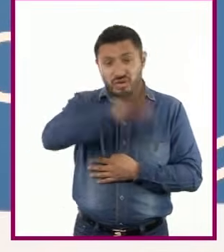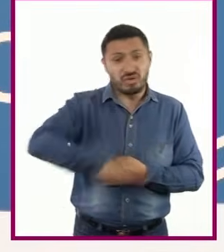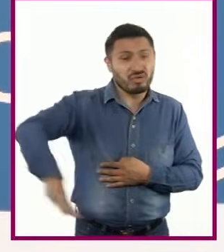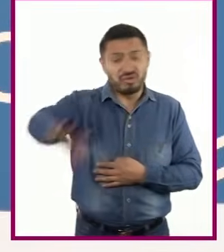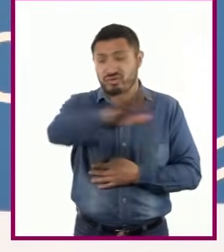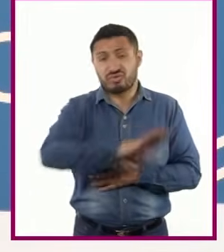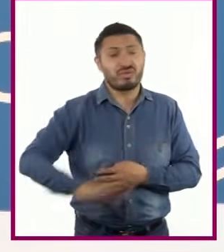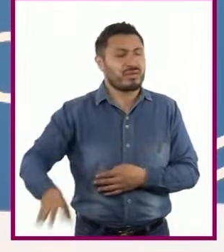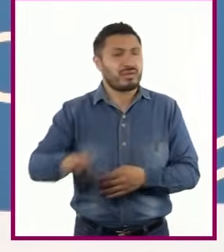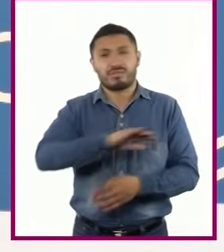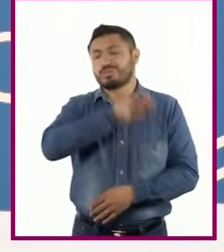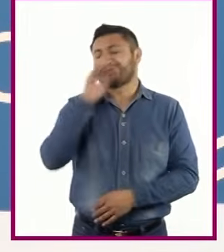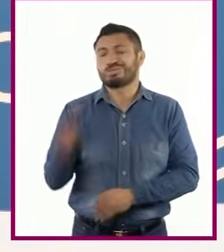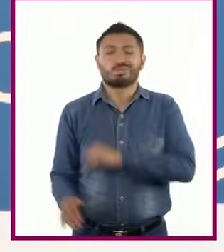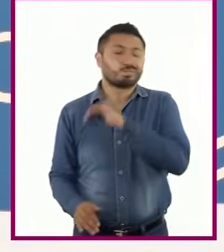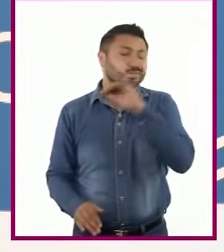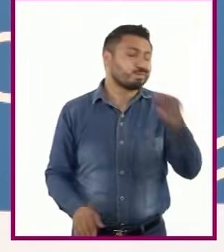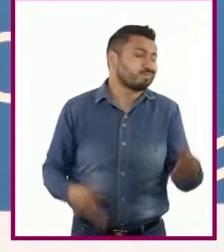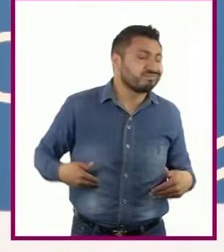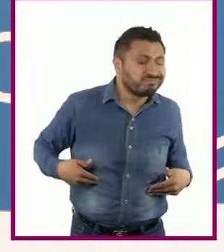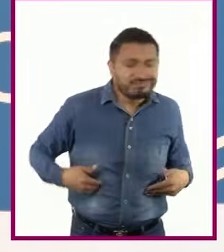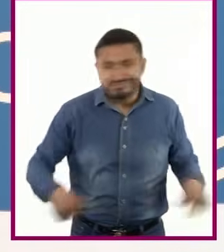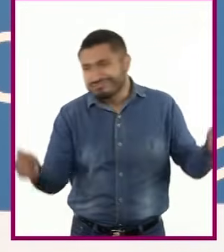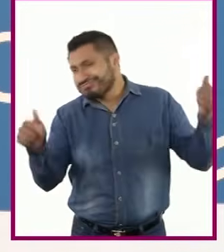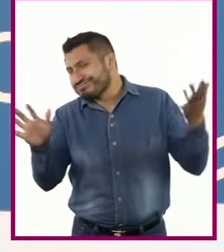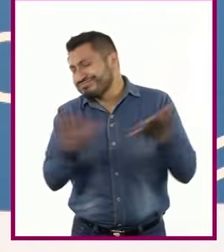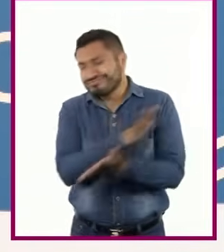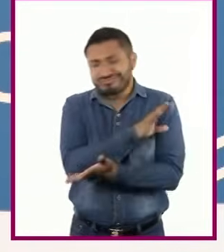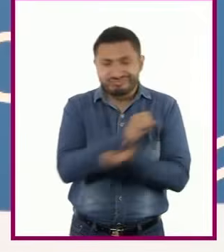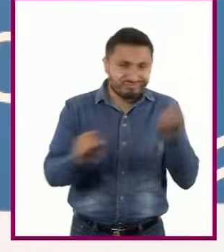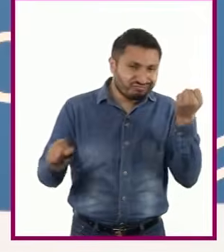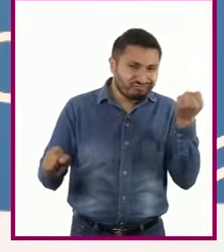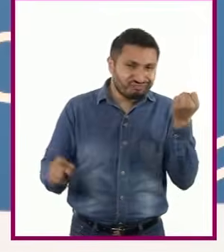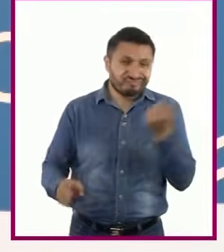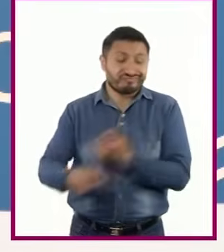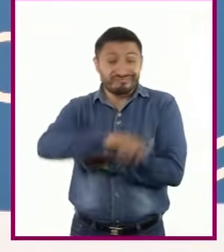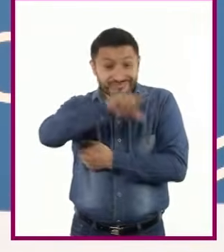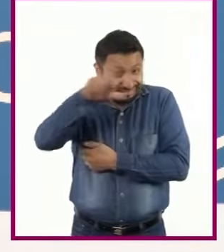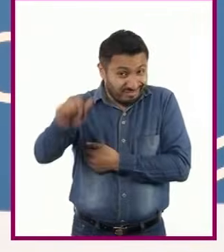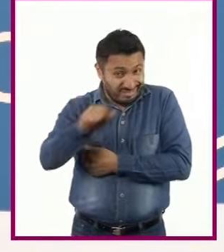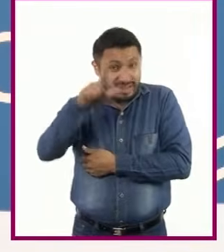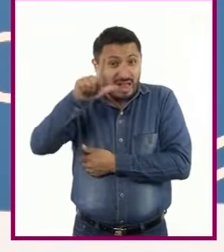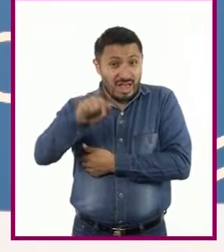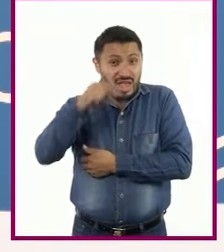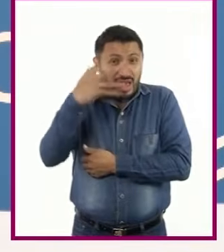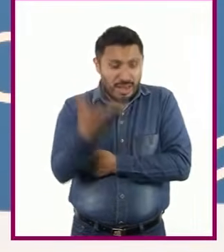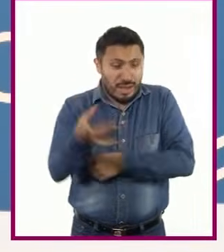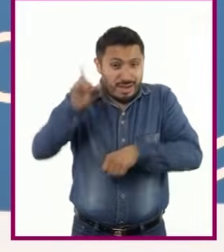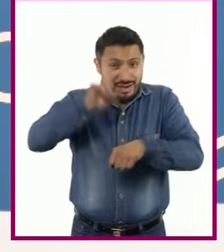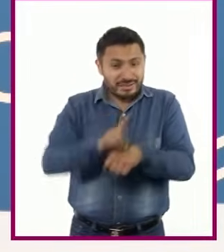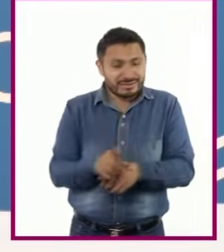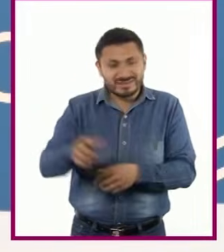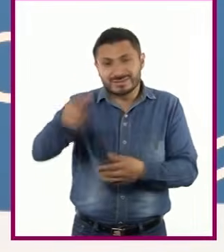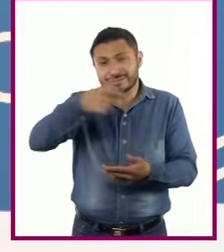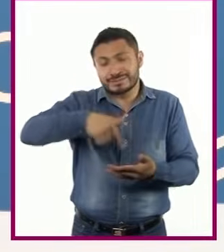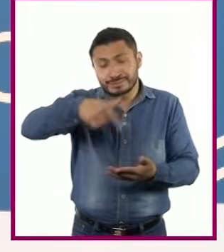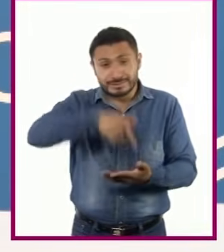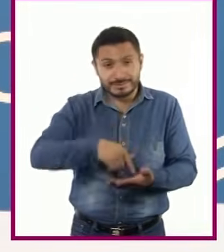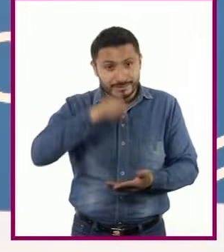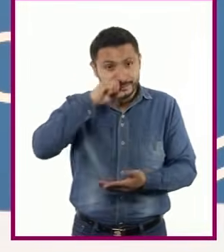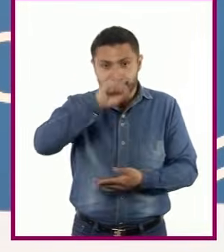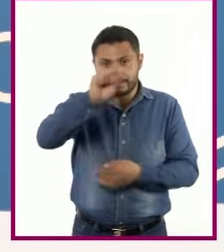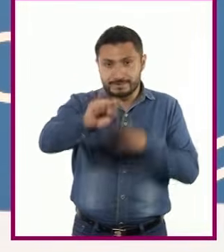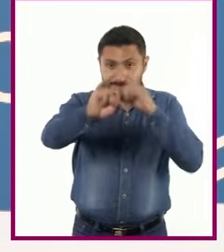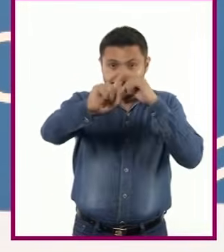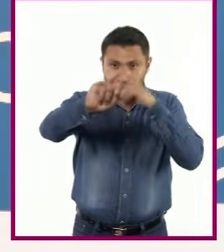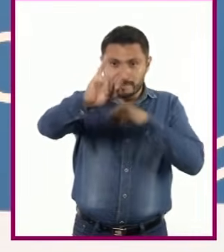Tenochtitlan era muerte, hambre y desolación, y después de 75 días de sitio, los